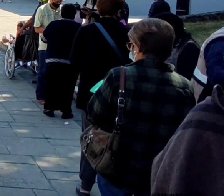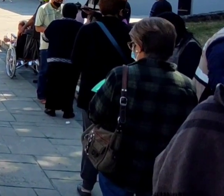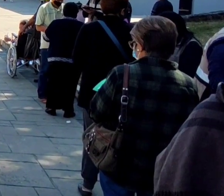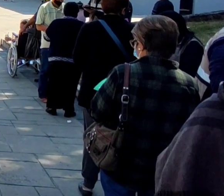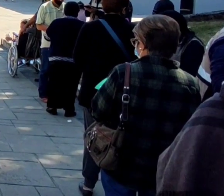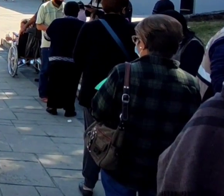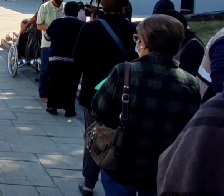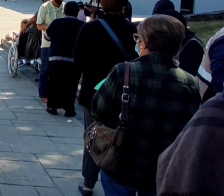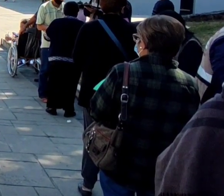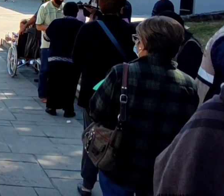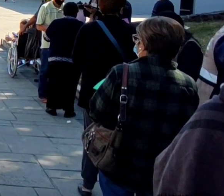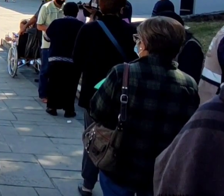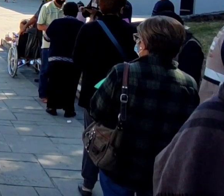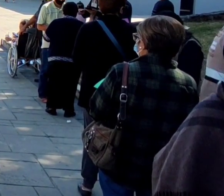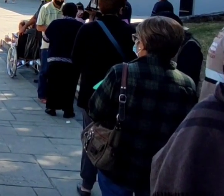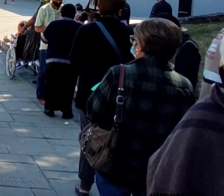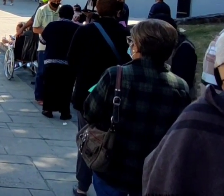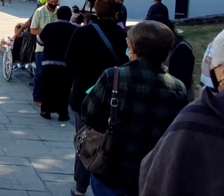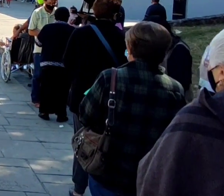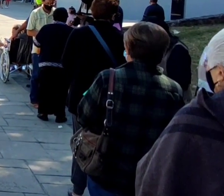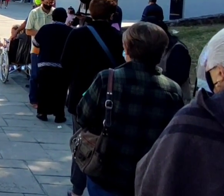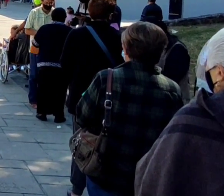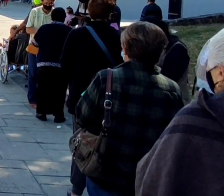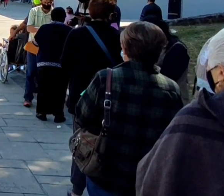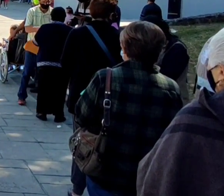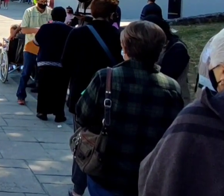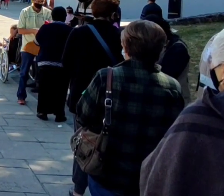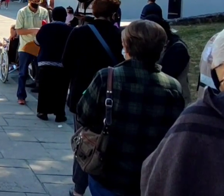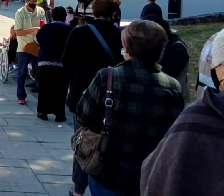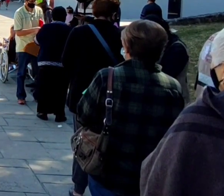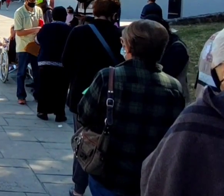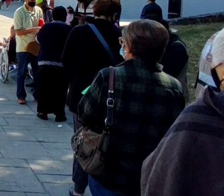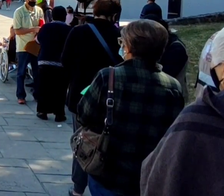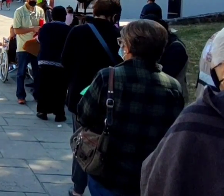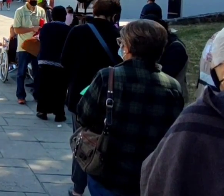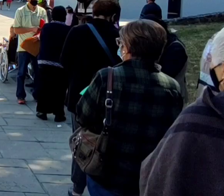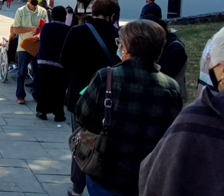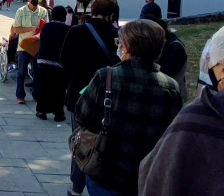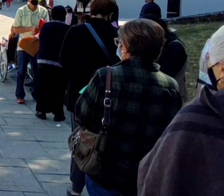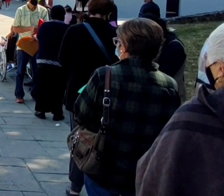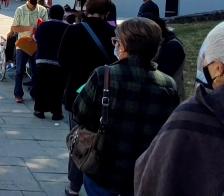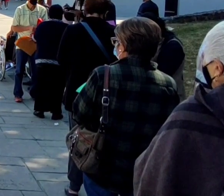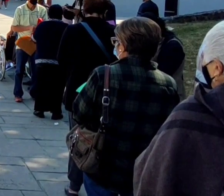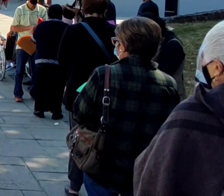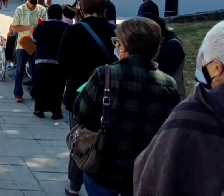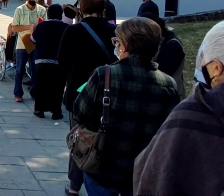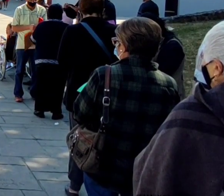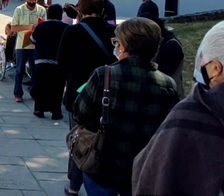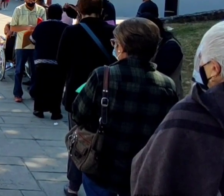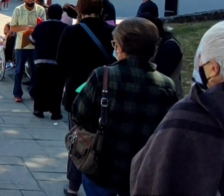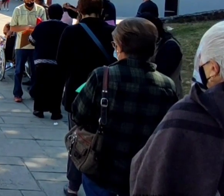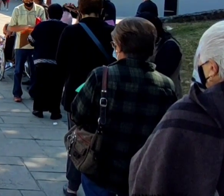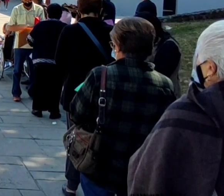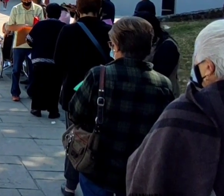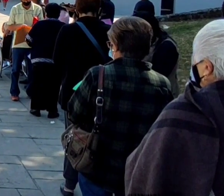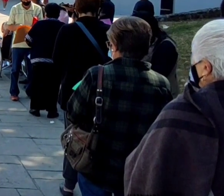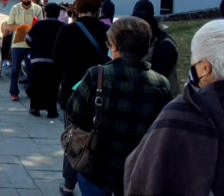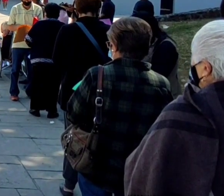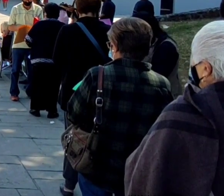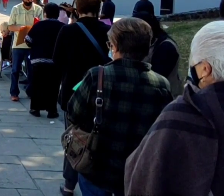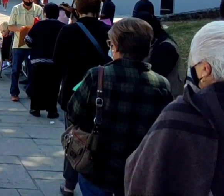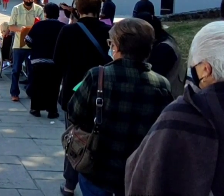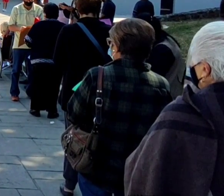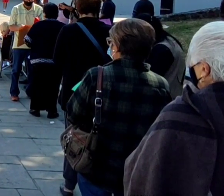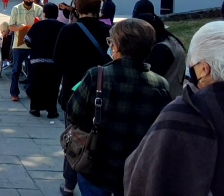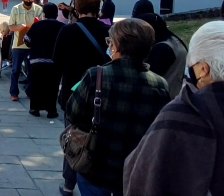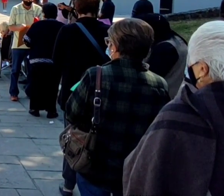2,700 pesos. ¿Sale? Señores, solo me queda hacerles una atenta invitación